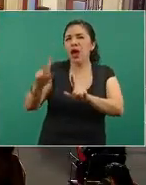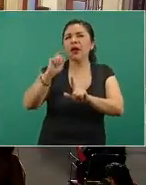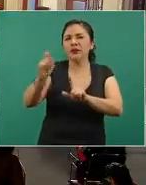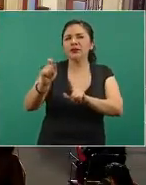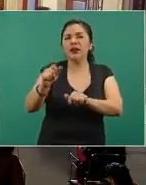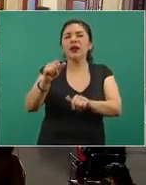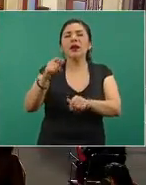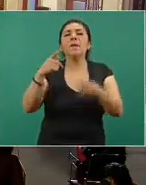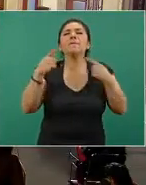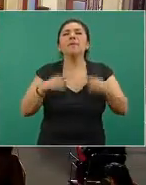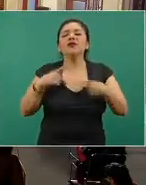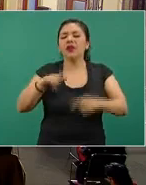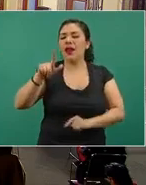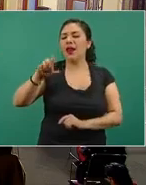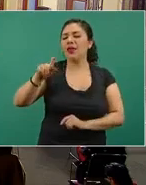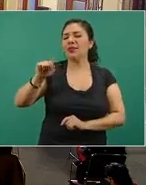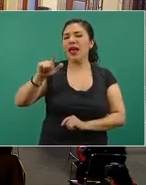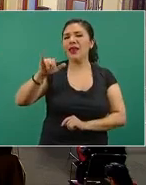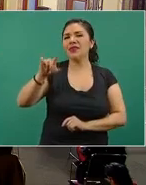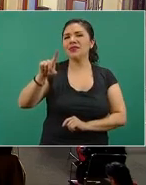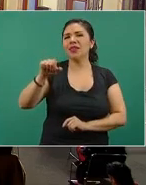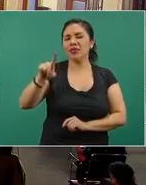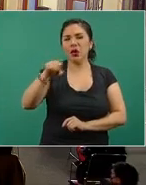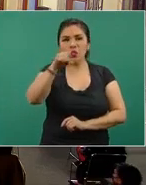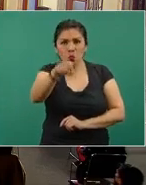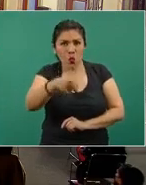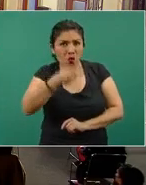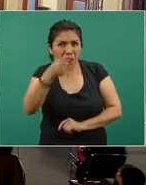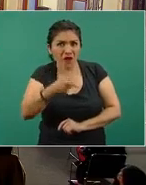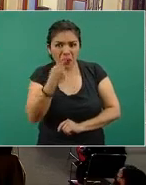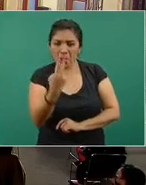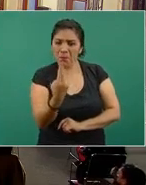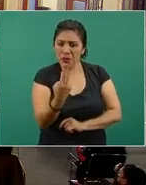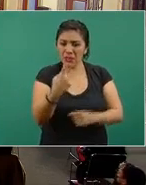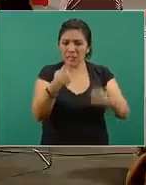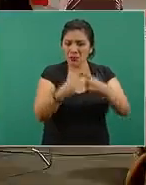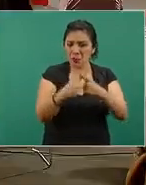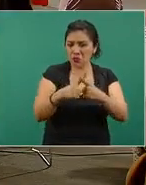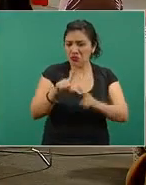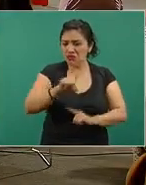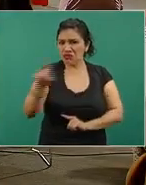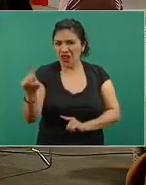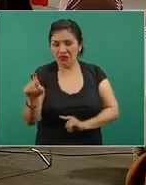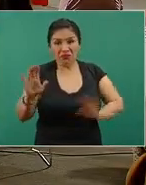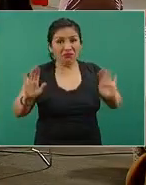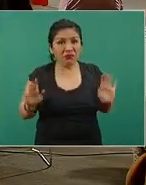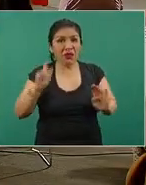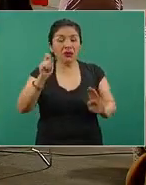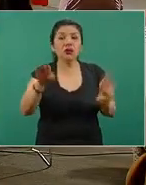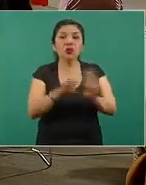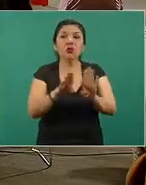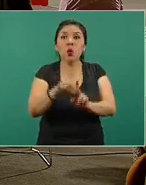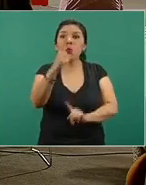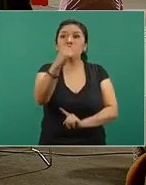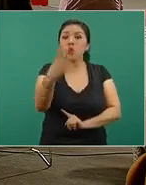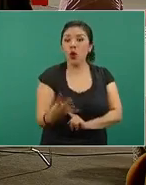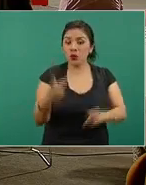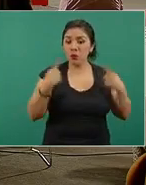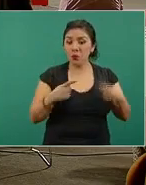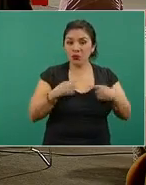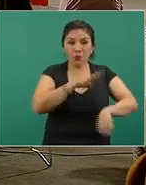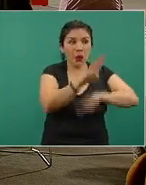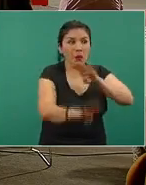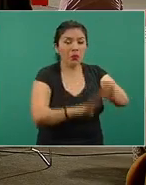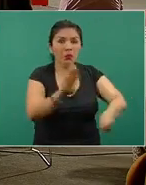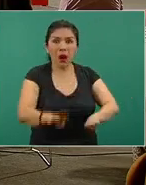de la letalidad, porque no sé de dónde sacó este número de 25%, esto quiere decir que la cuarta parte de las personas enfermas de COVID